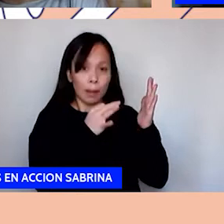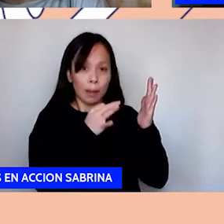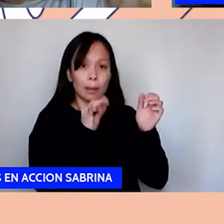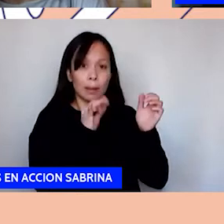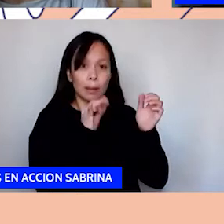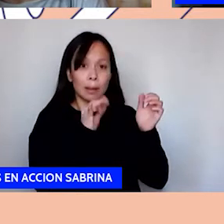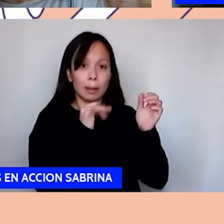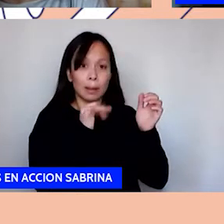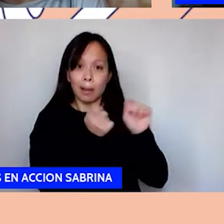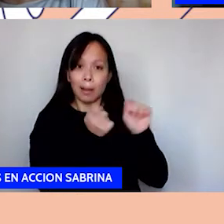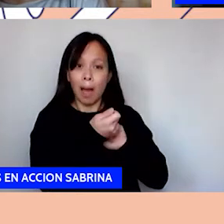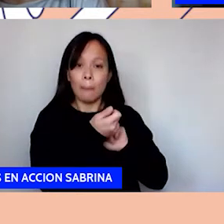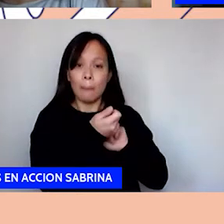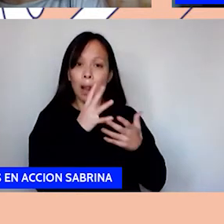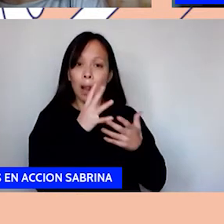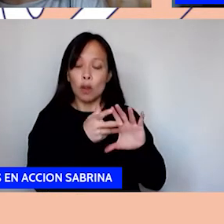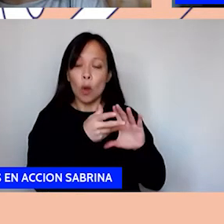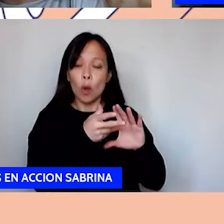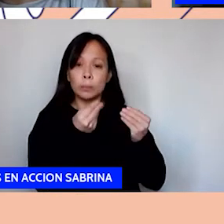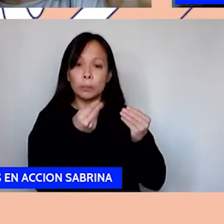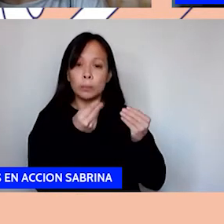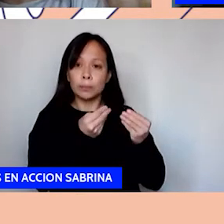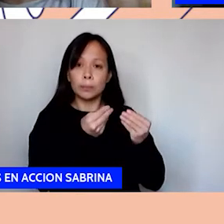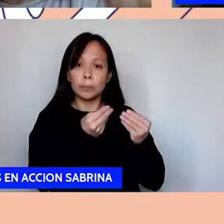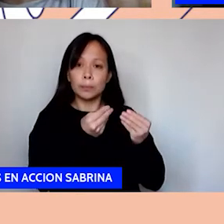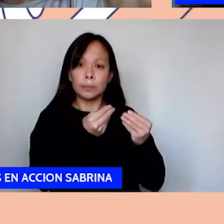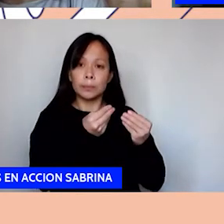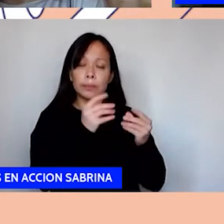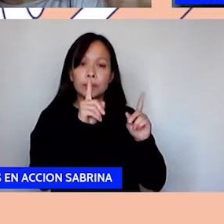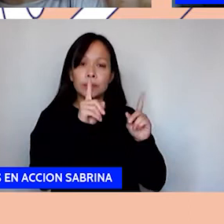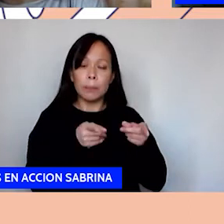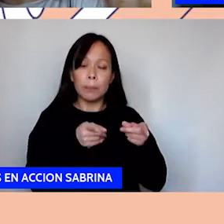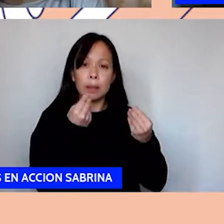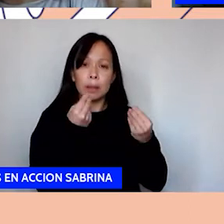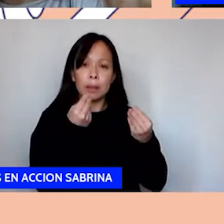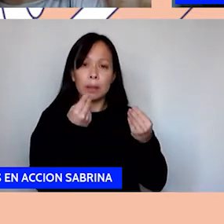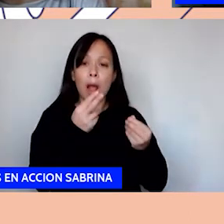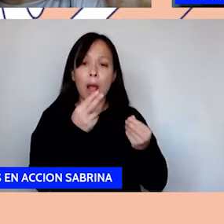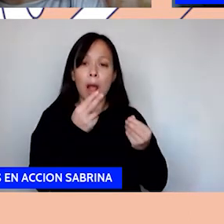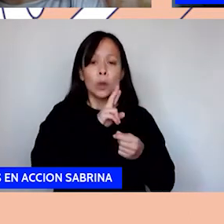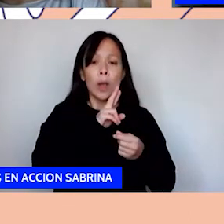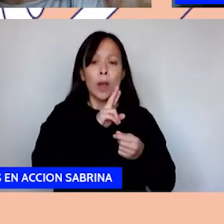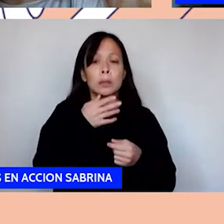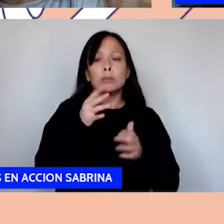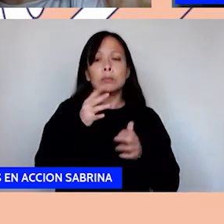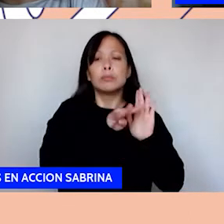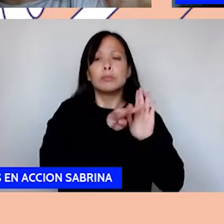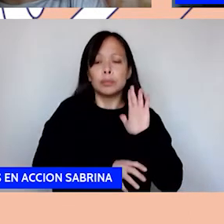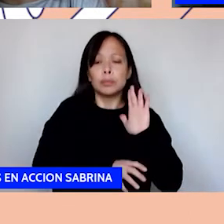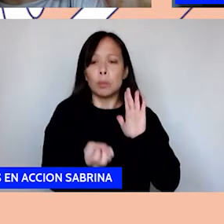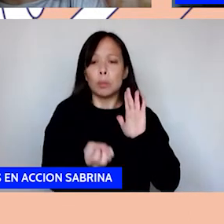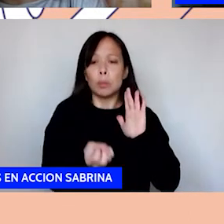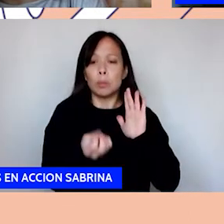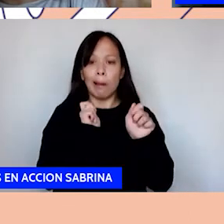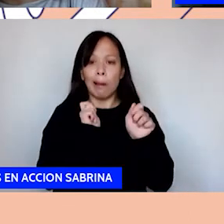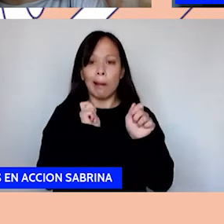que recibimos de las mujeres que han transformado su historia y su vida, que han lanzado proyectos a partir de la motivación que